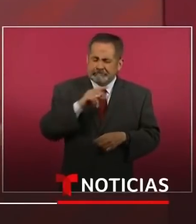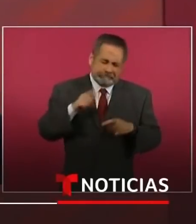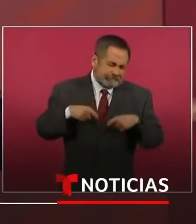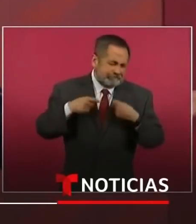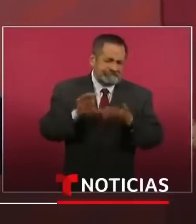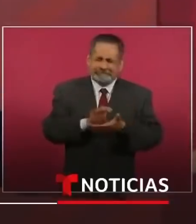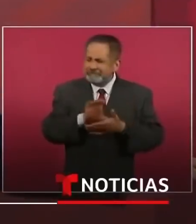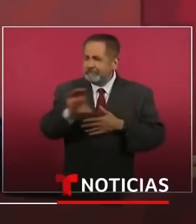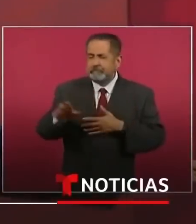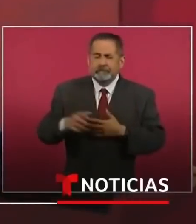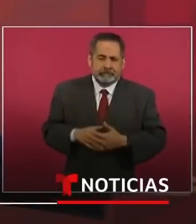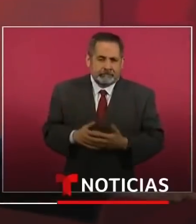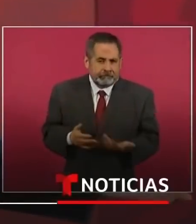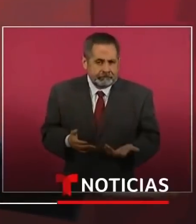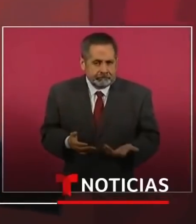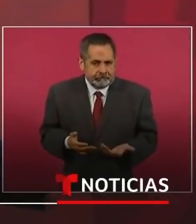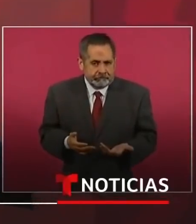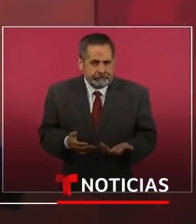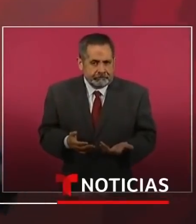Y llevamos